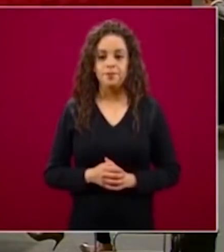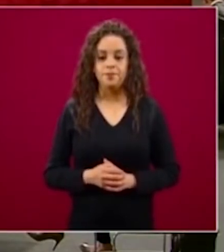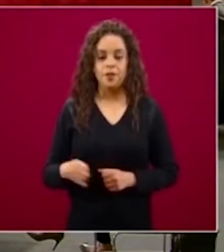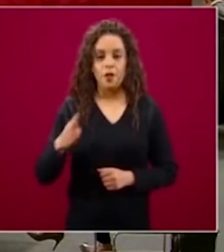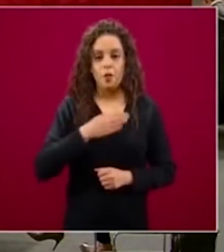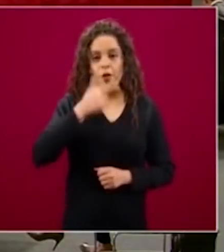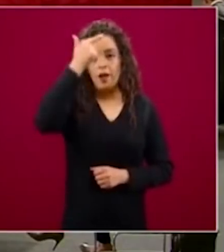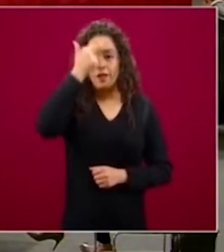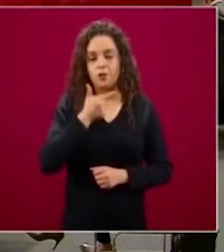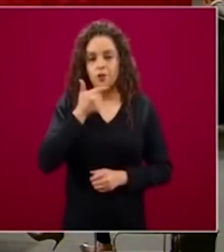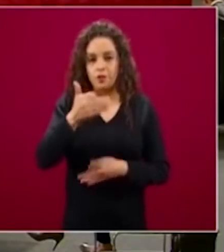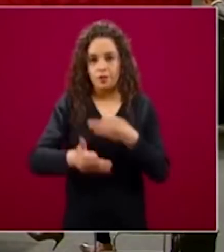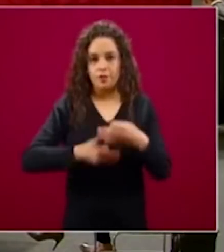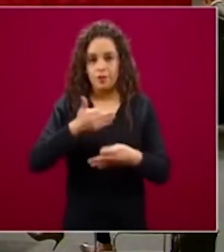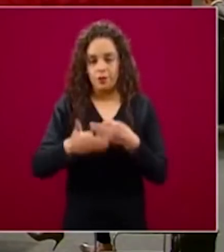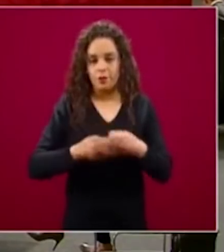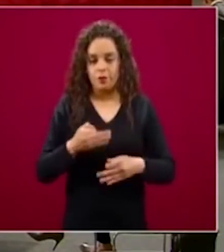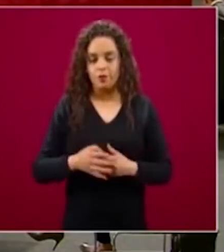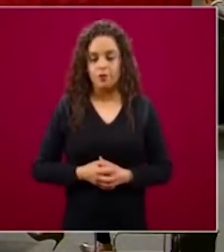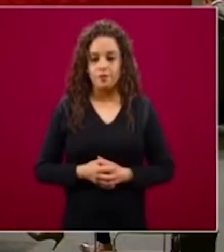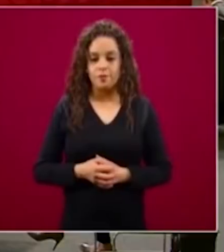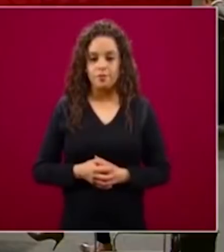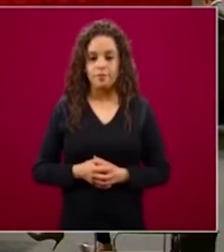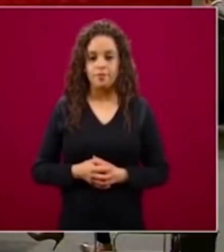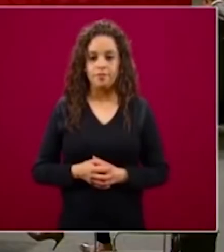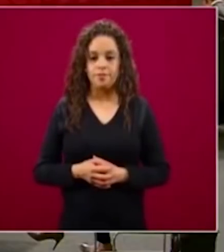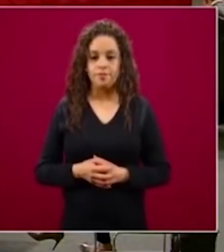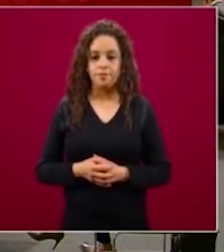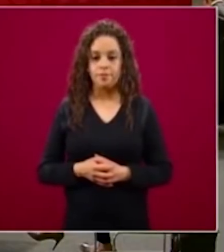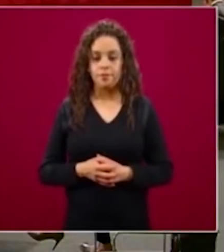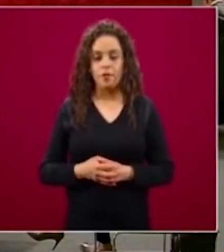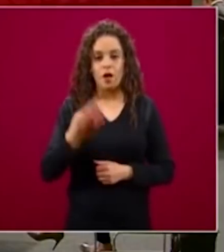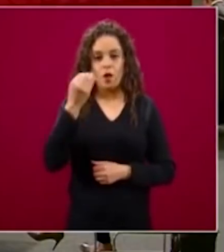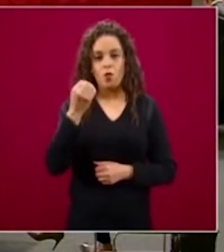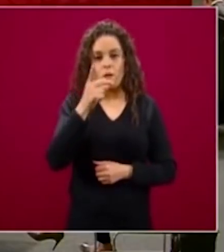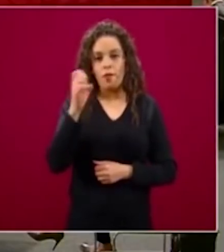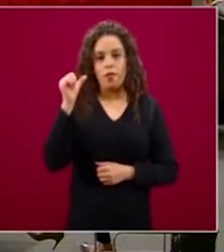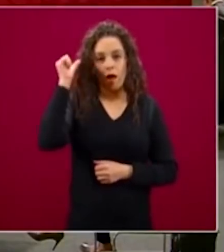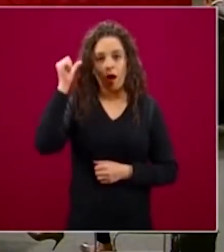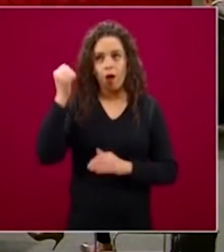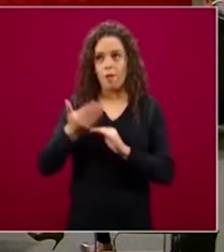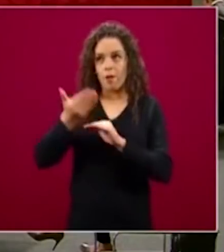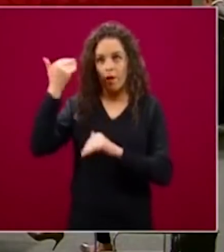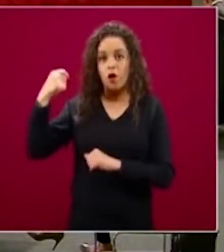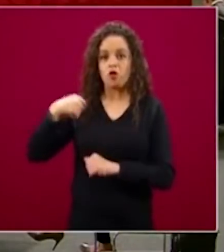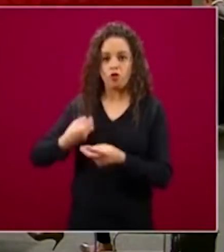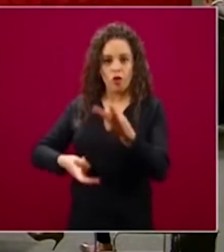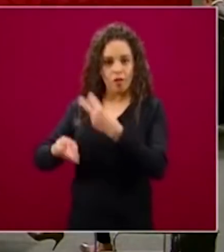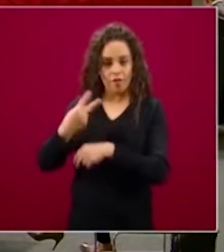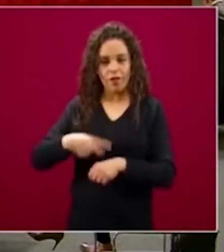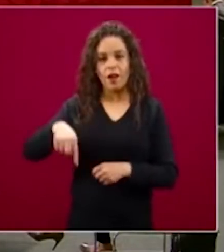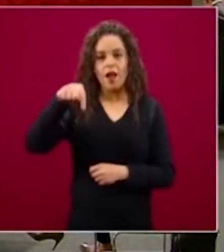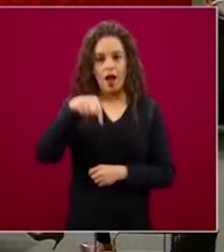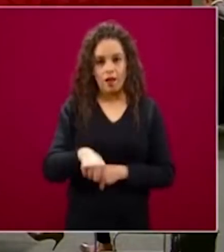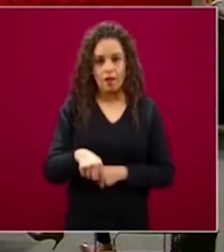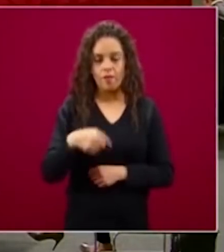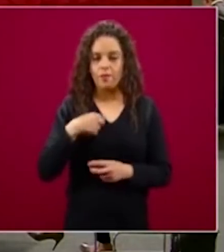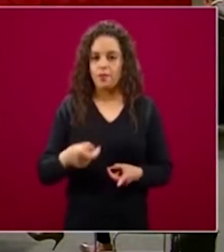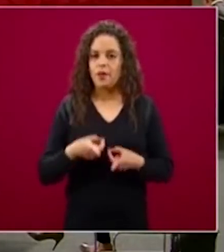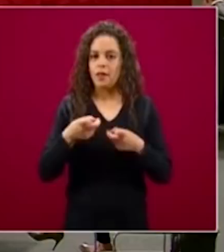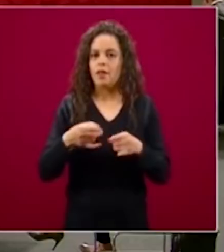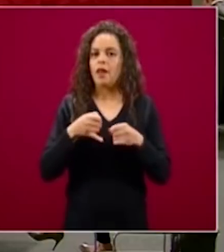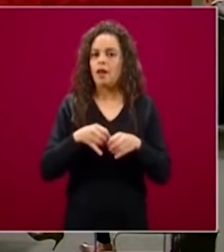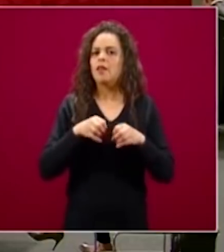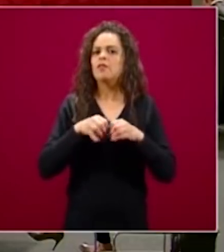Buenas noches a todos. El pasado 9 de abril me presenté aquí y les informé